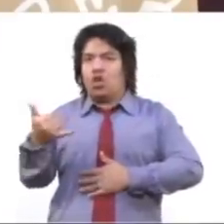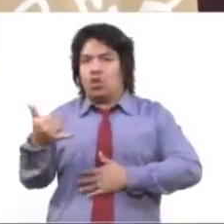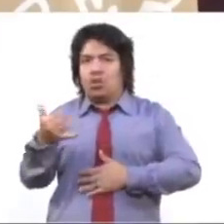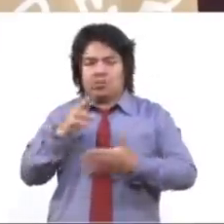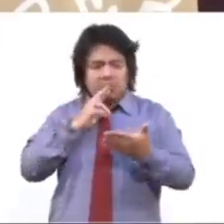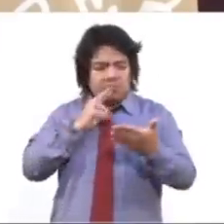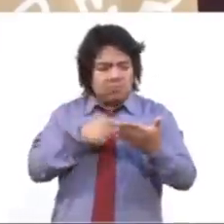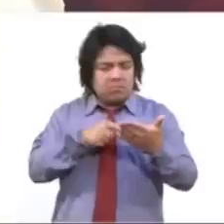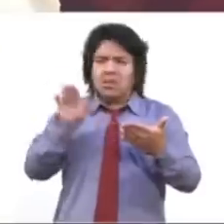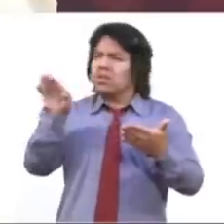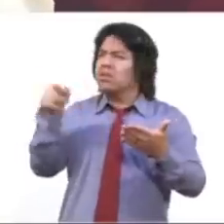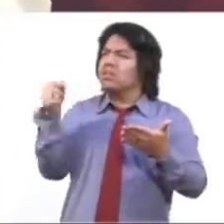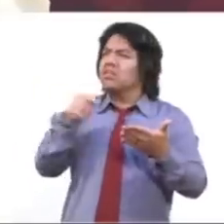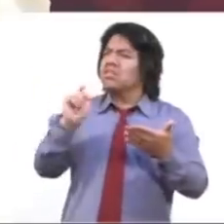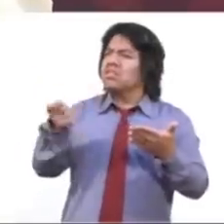¿qué es esto, fiscal?